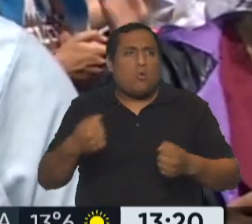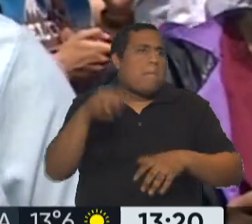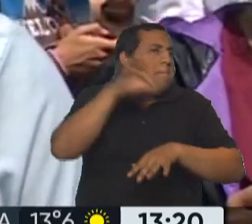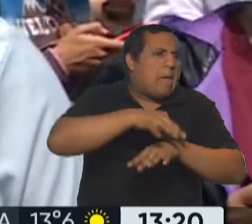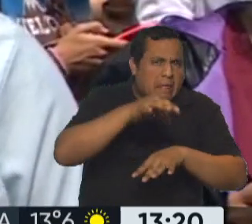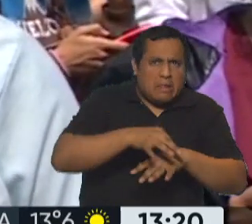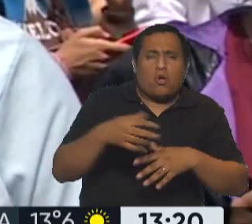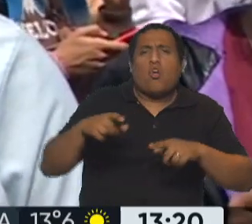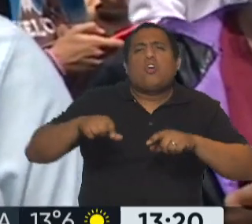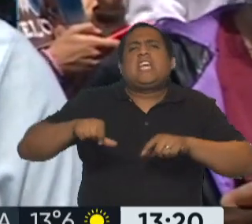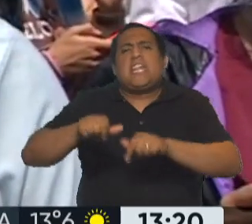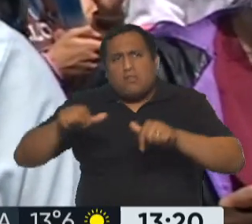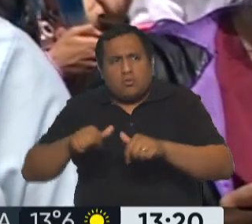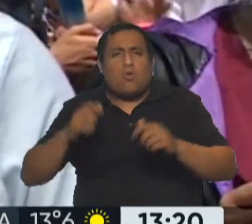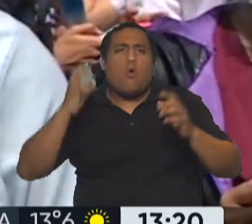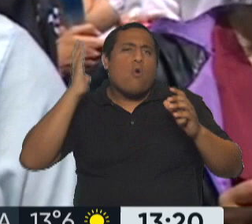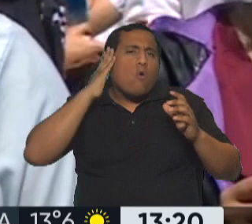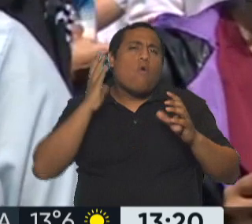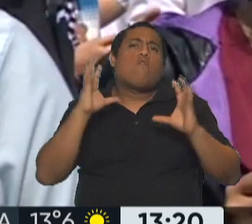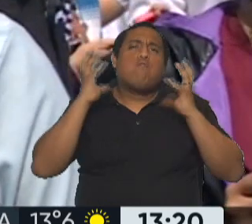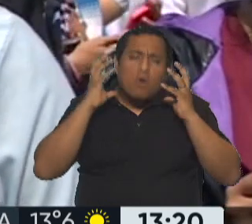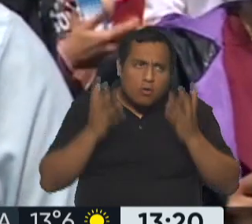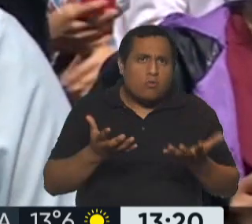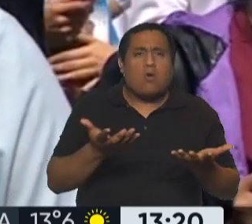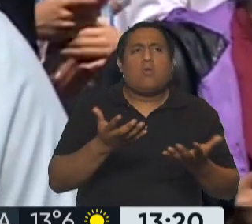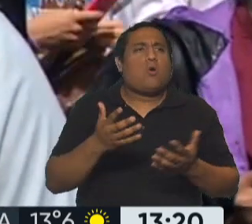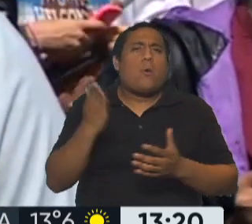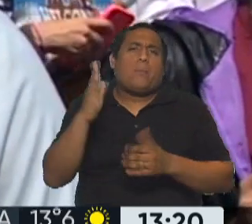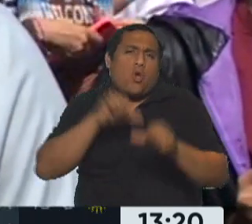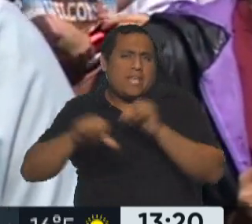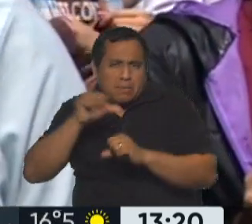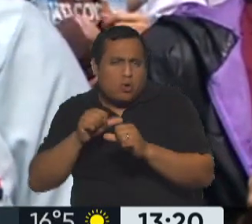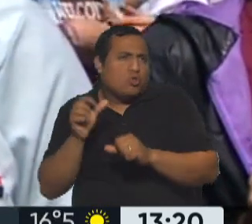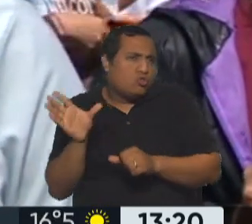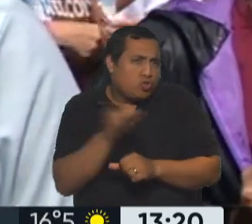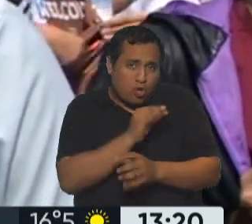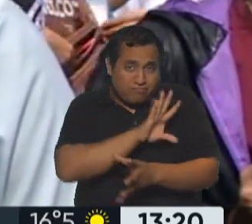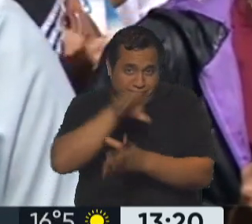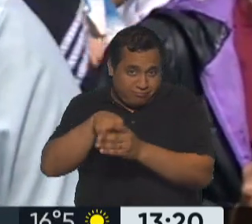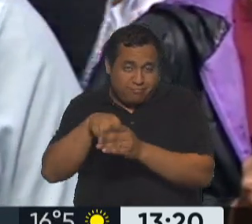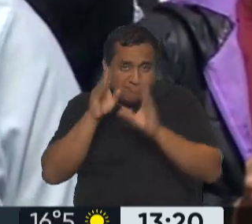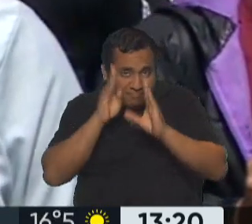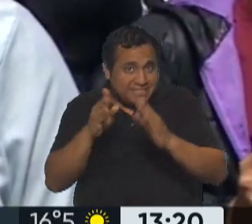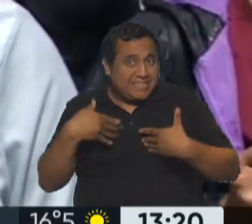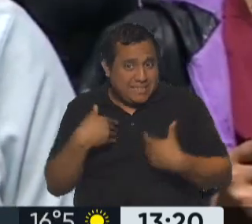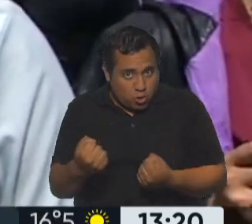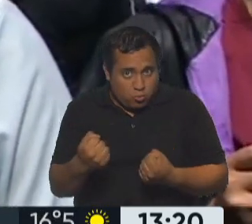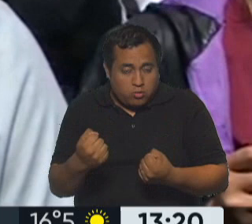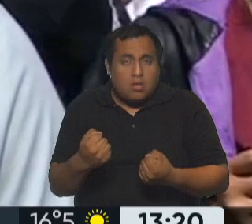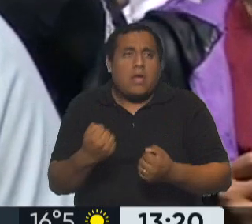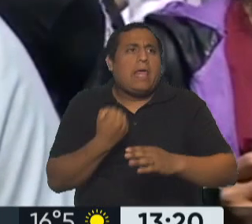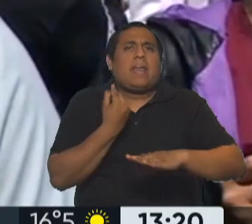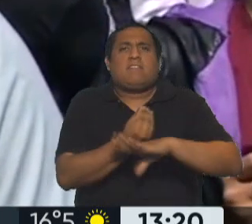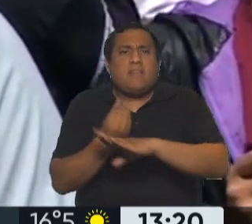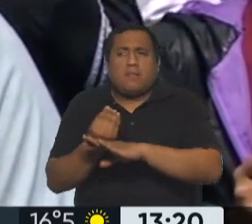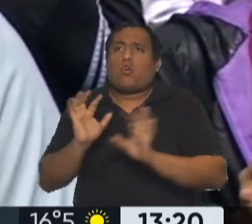médicos, kinesiólogos, fonoaudiólogos, a los bioquímicos y todos los que estuvimos involucrados en la atención sanitaria, y no solamente residentes y